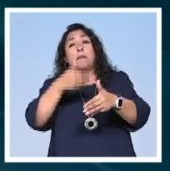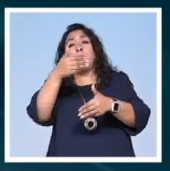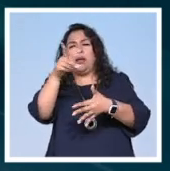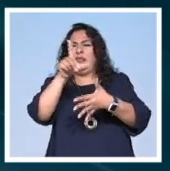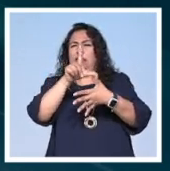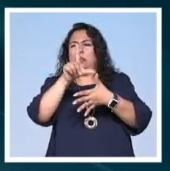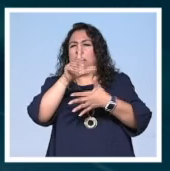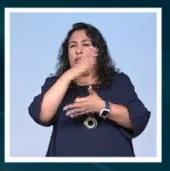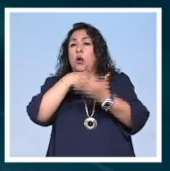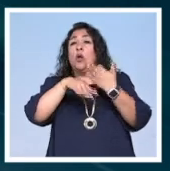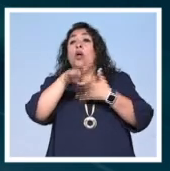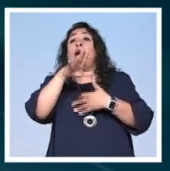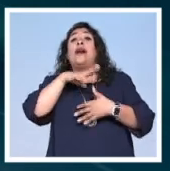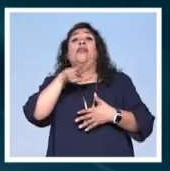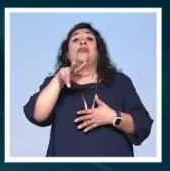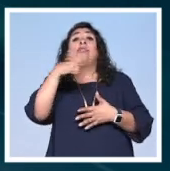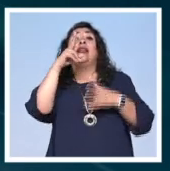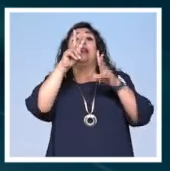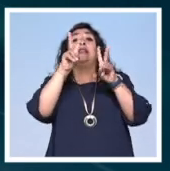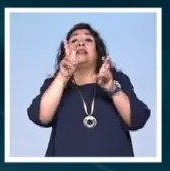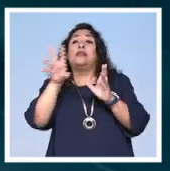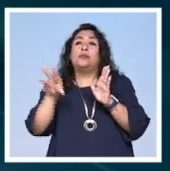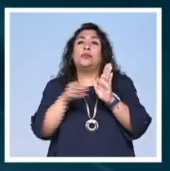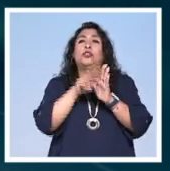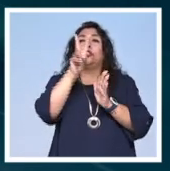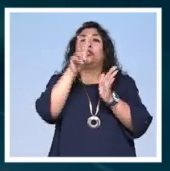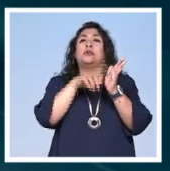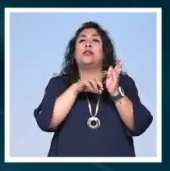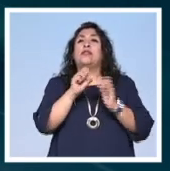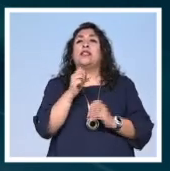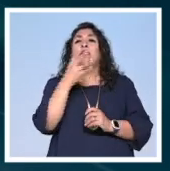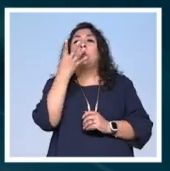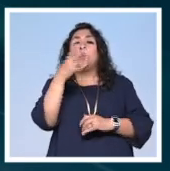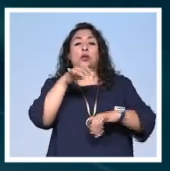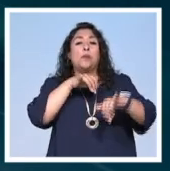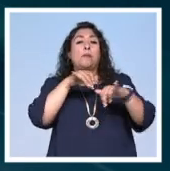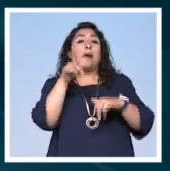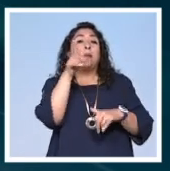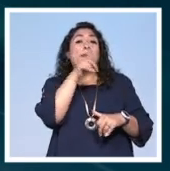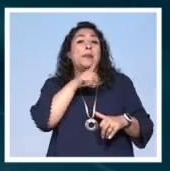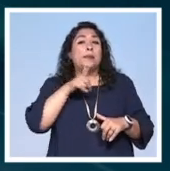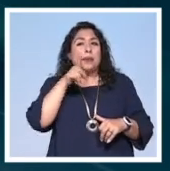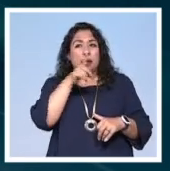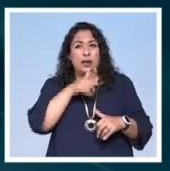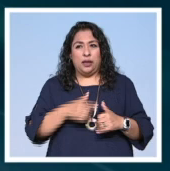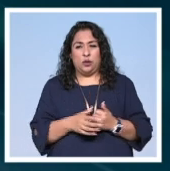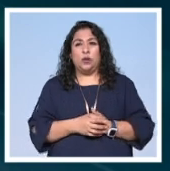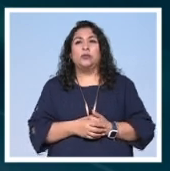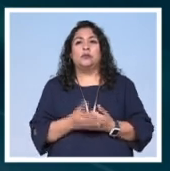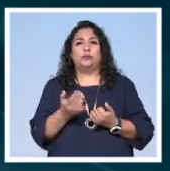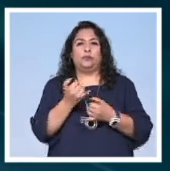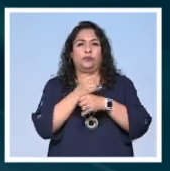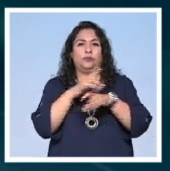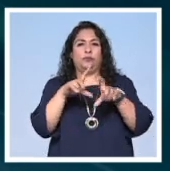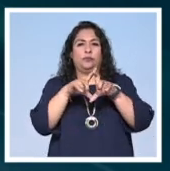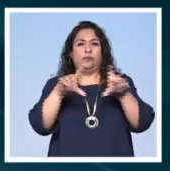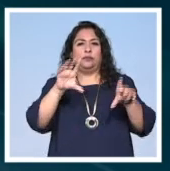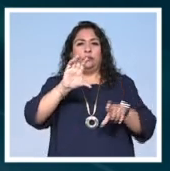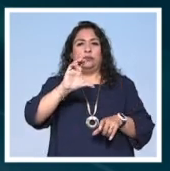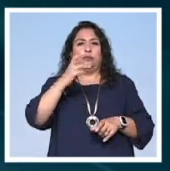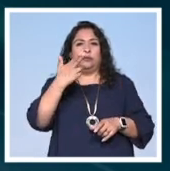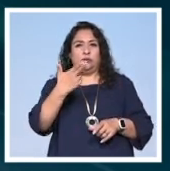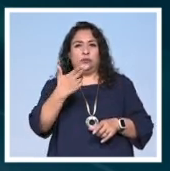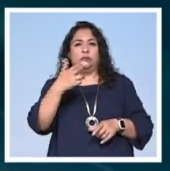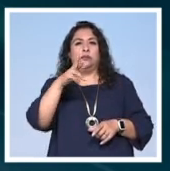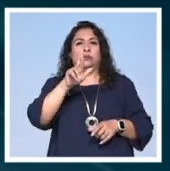América Latina los 13 títulos que conforman la edición 2024 del mapa de las lenguas con información y texto de César H